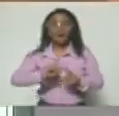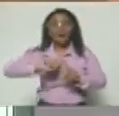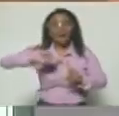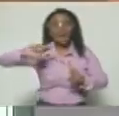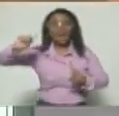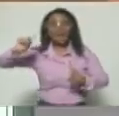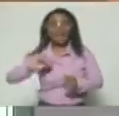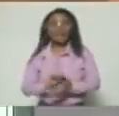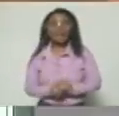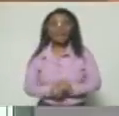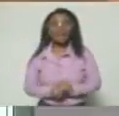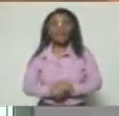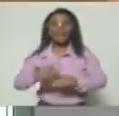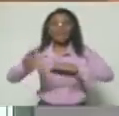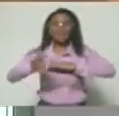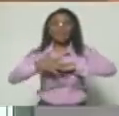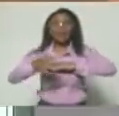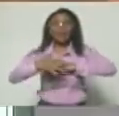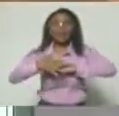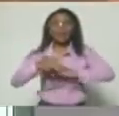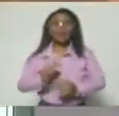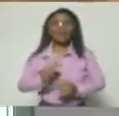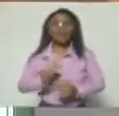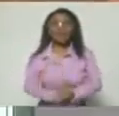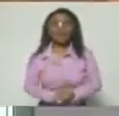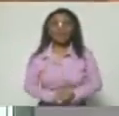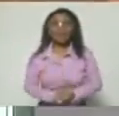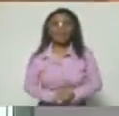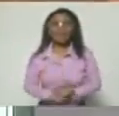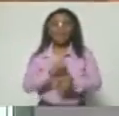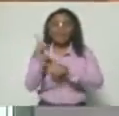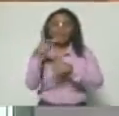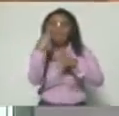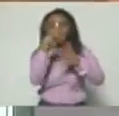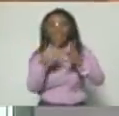energéticas, tecnológicas,